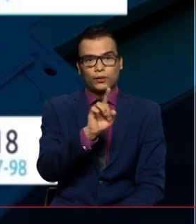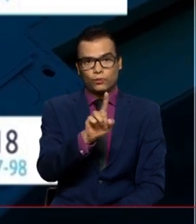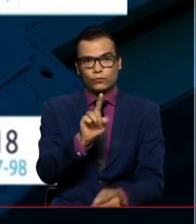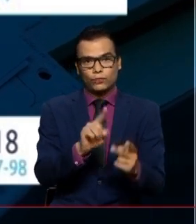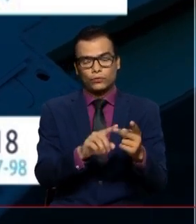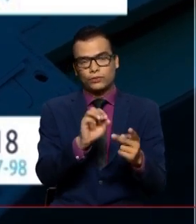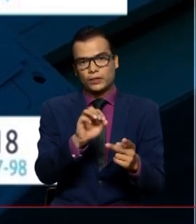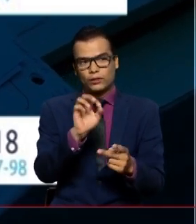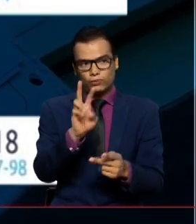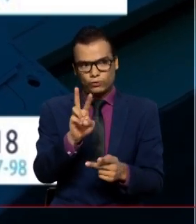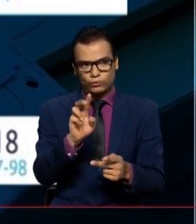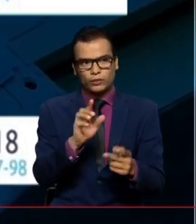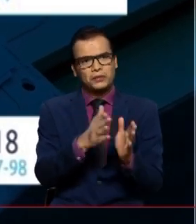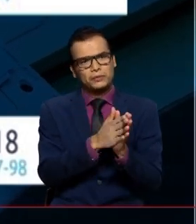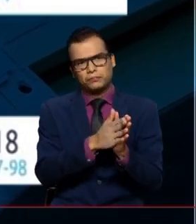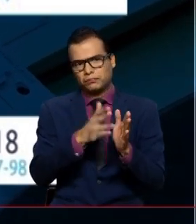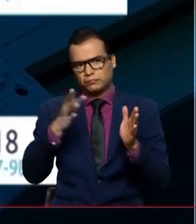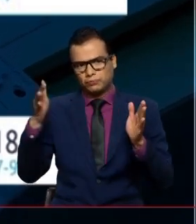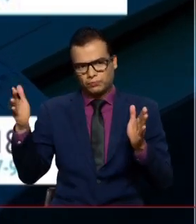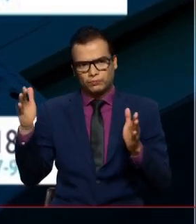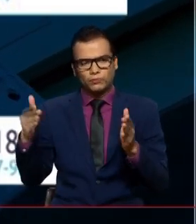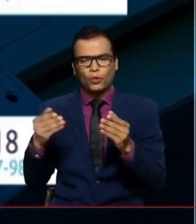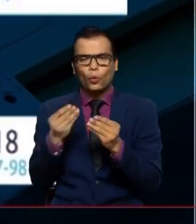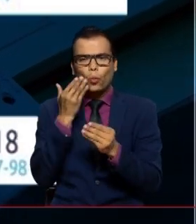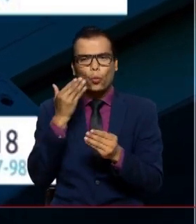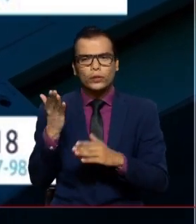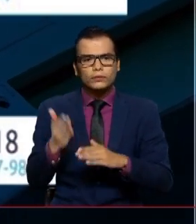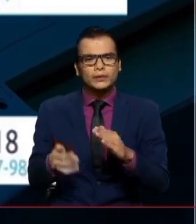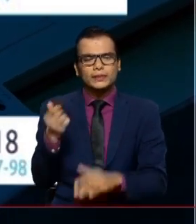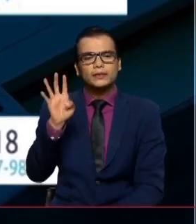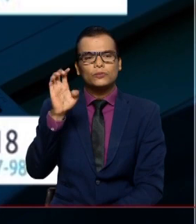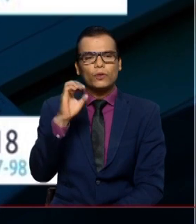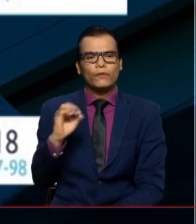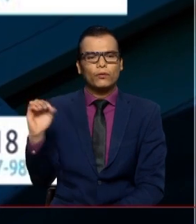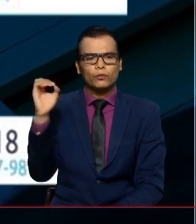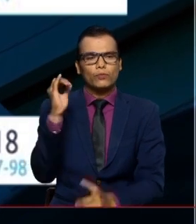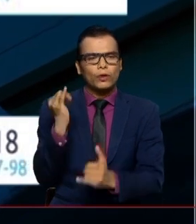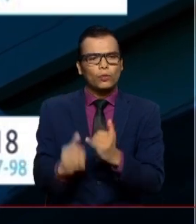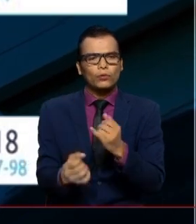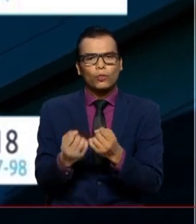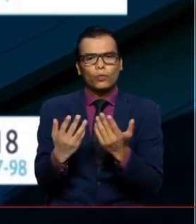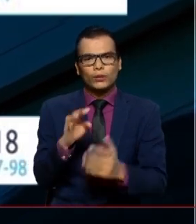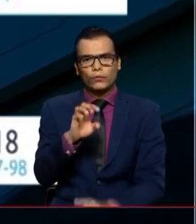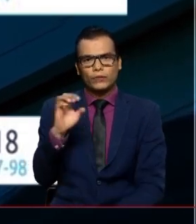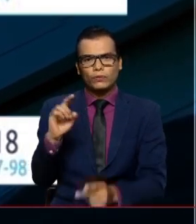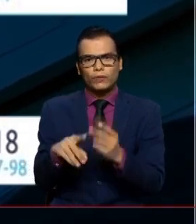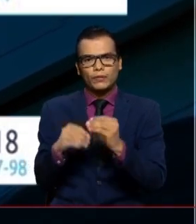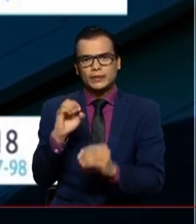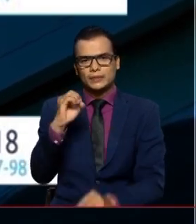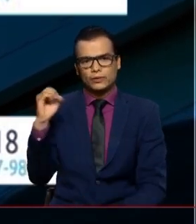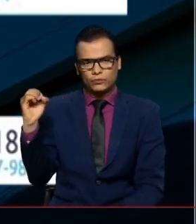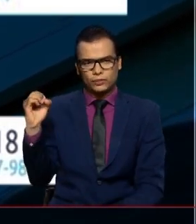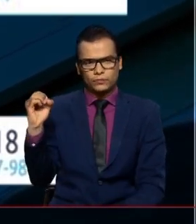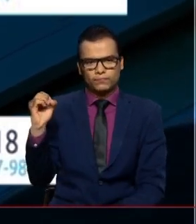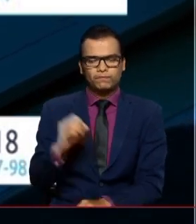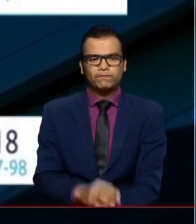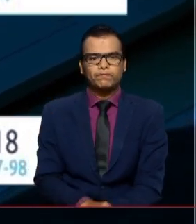y el 02, y se extenderá hasta el 19 de octubre con los números 99 y